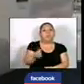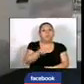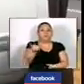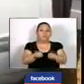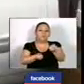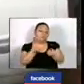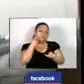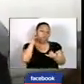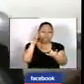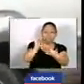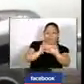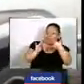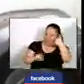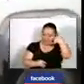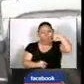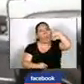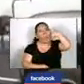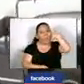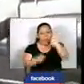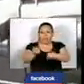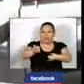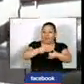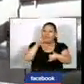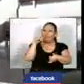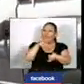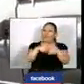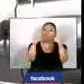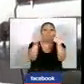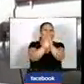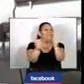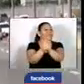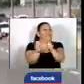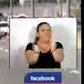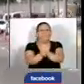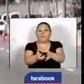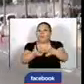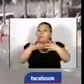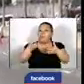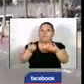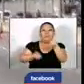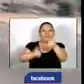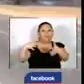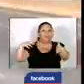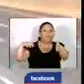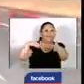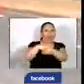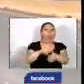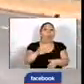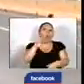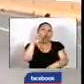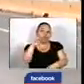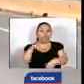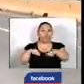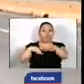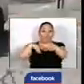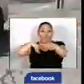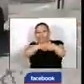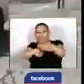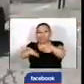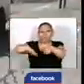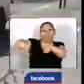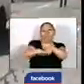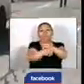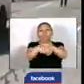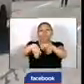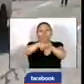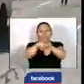volante por uso de celular es la principal causa de accidentes de tránsito en El Salvador. La invasión de carril y la velocidad inadecuada